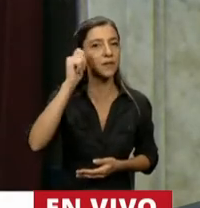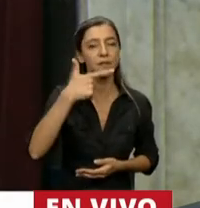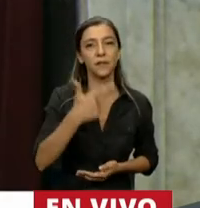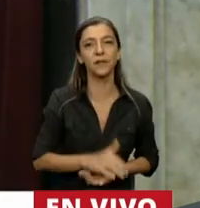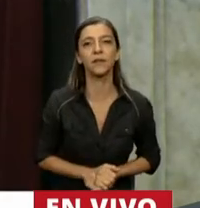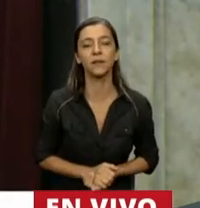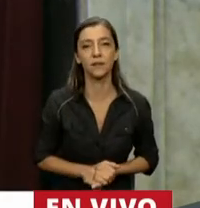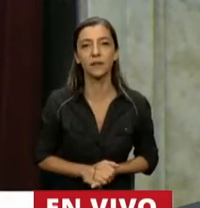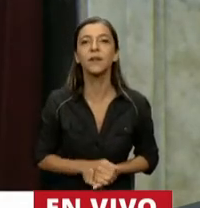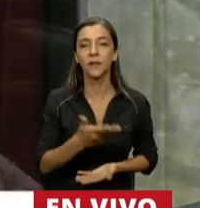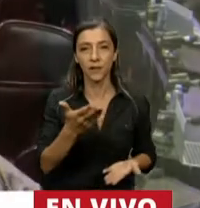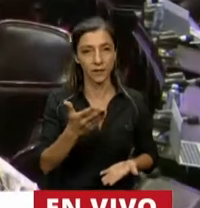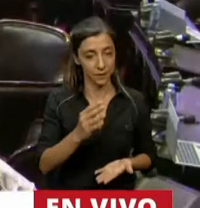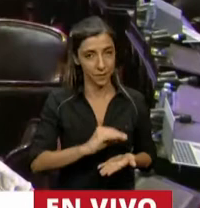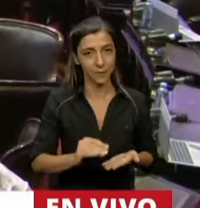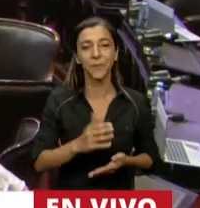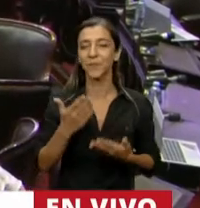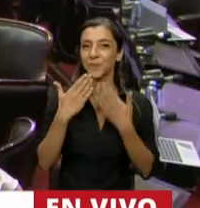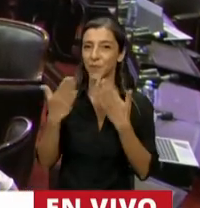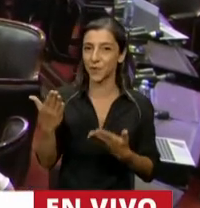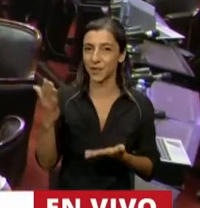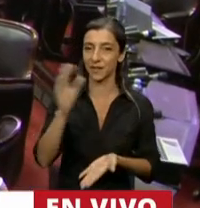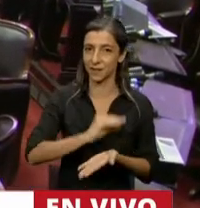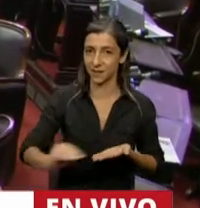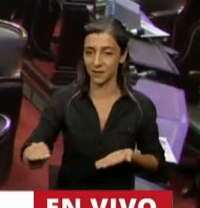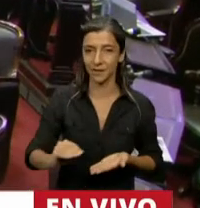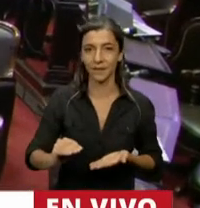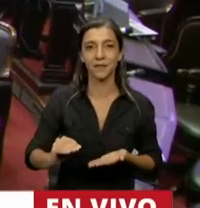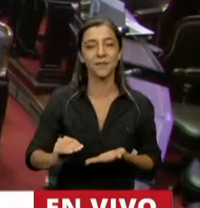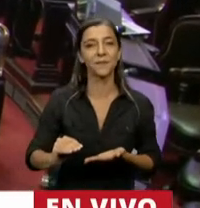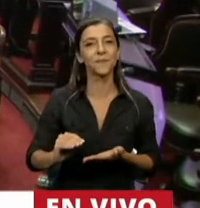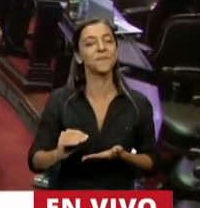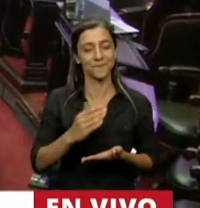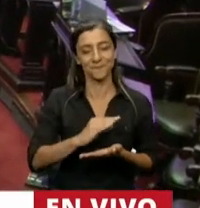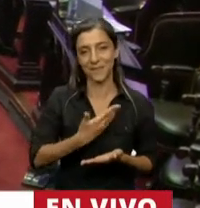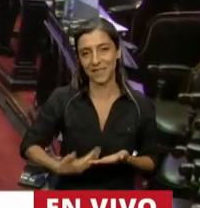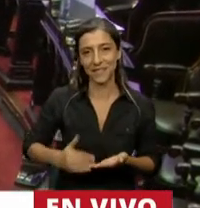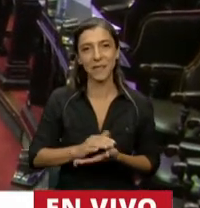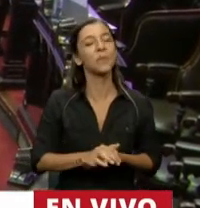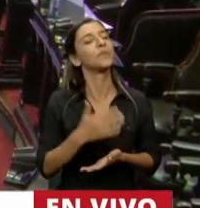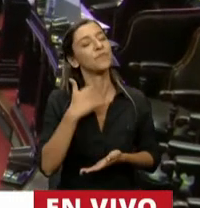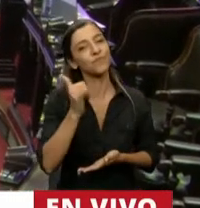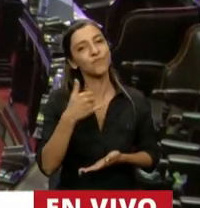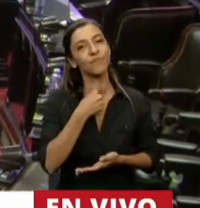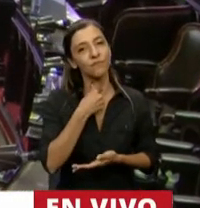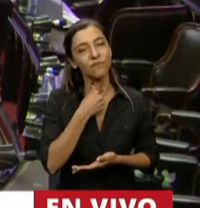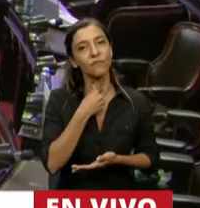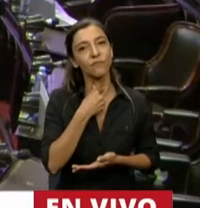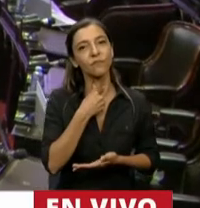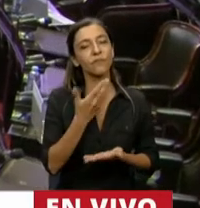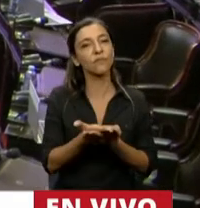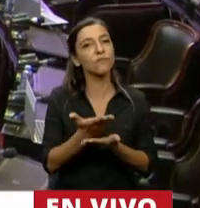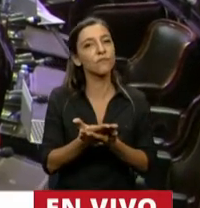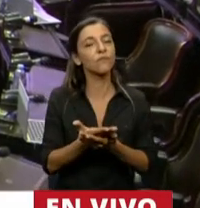tiene la palabra diputada muchas gracias presidente la cuestión de privilegio que quiero plantear es